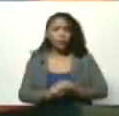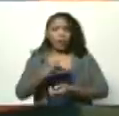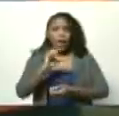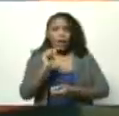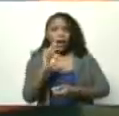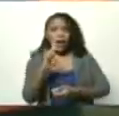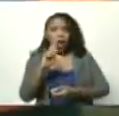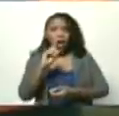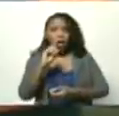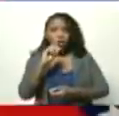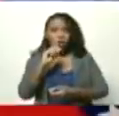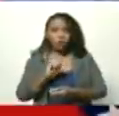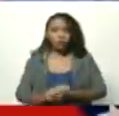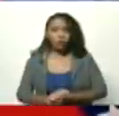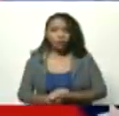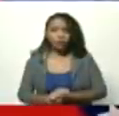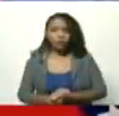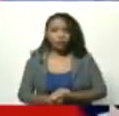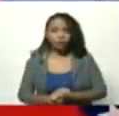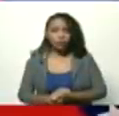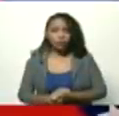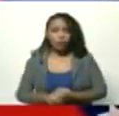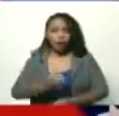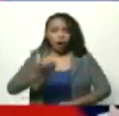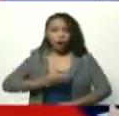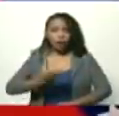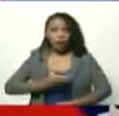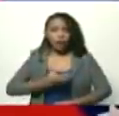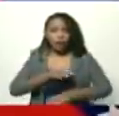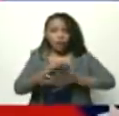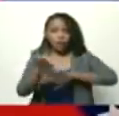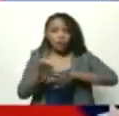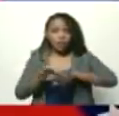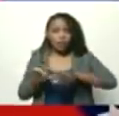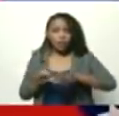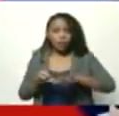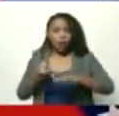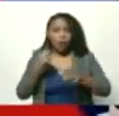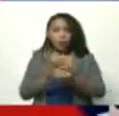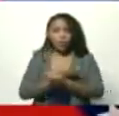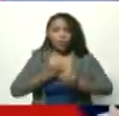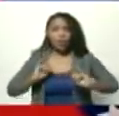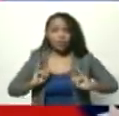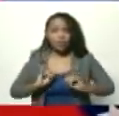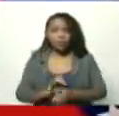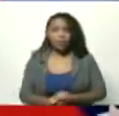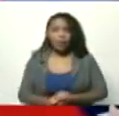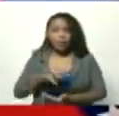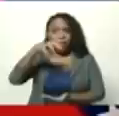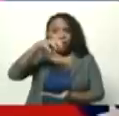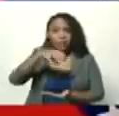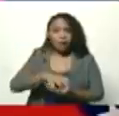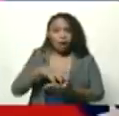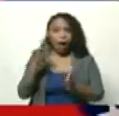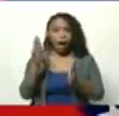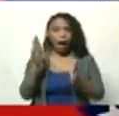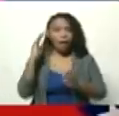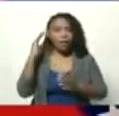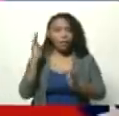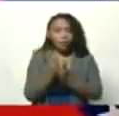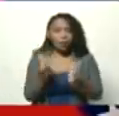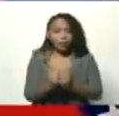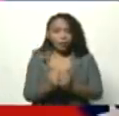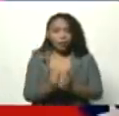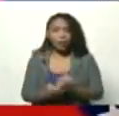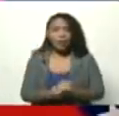Rafael Vidal Bolívar, alcalde del municipio Independencia del estado Anzoátegui,